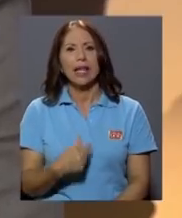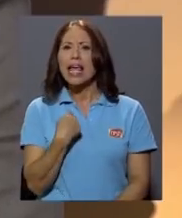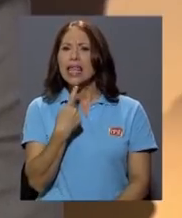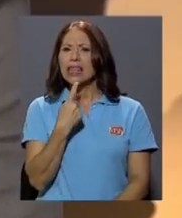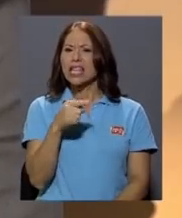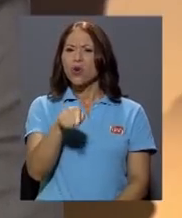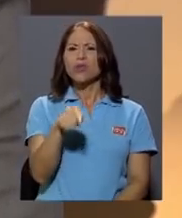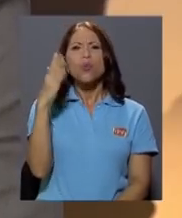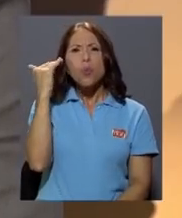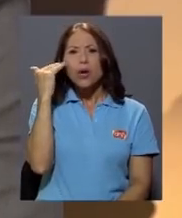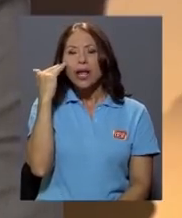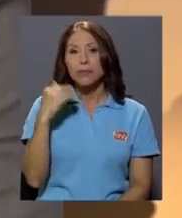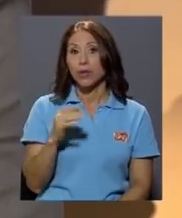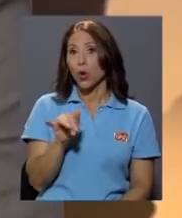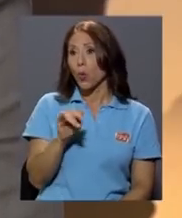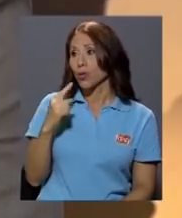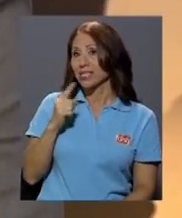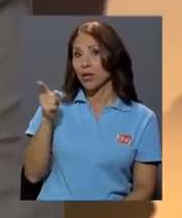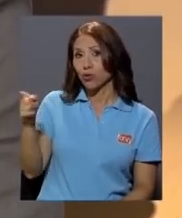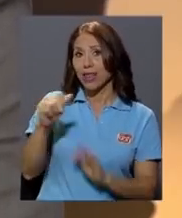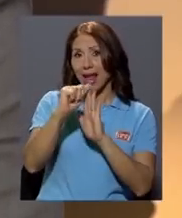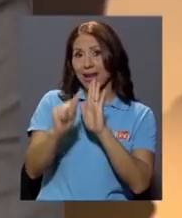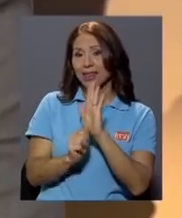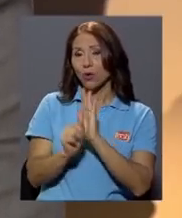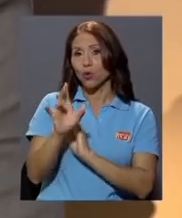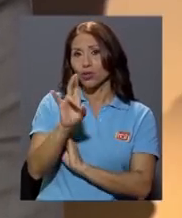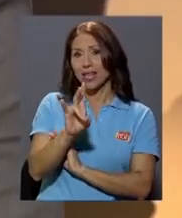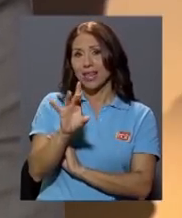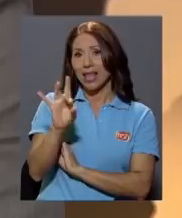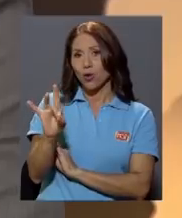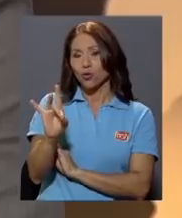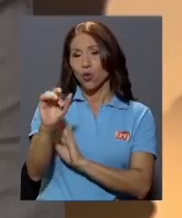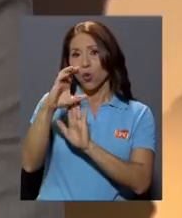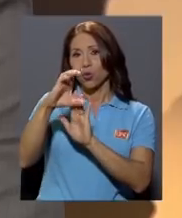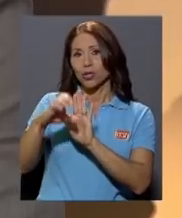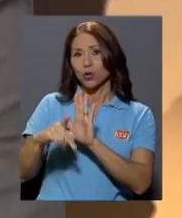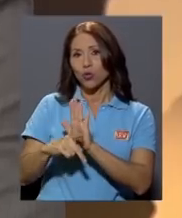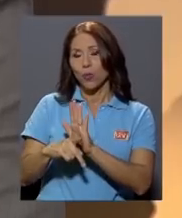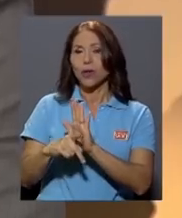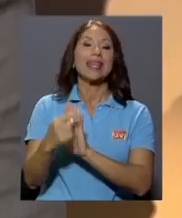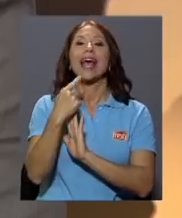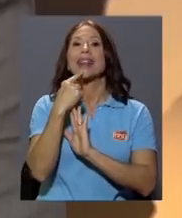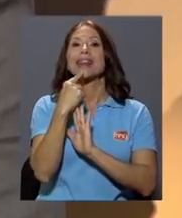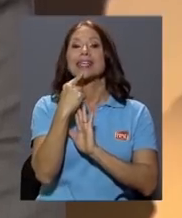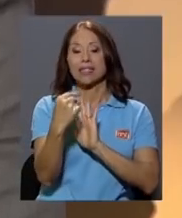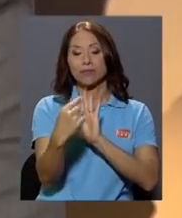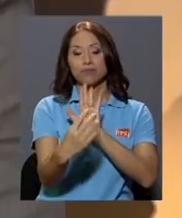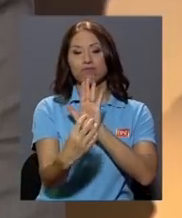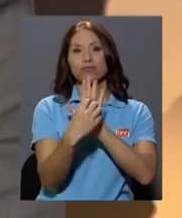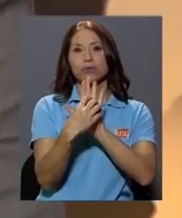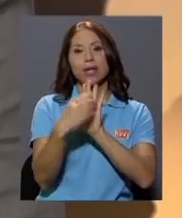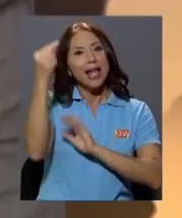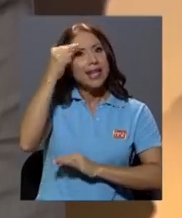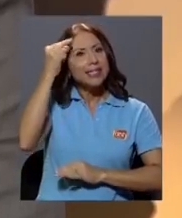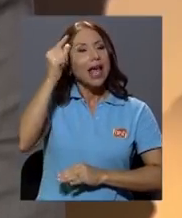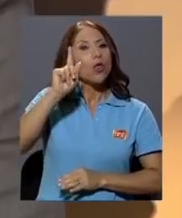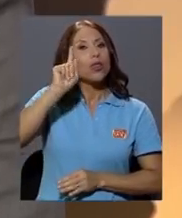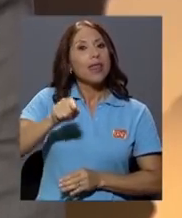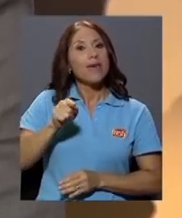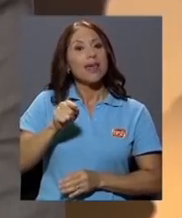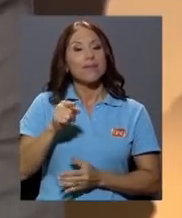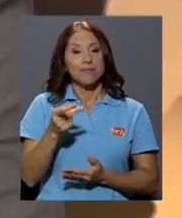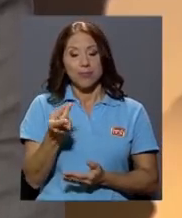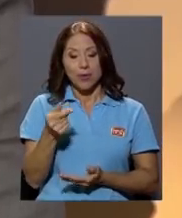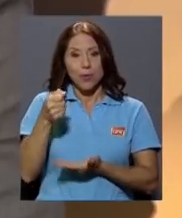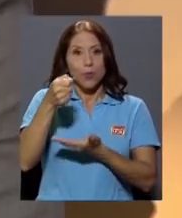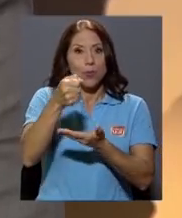Bueno, por un lado, como bien usted lo señalaba, el artículo 78 de la Constitución Política señala que el Estado debe invertir el 8%